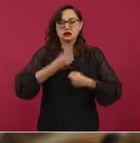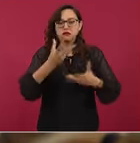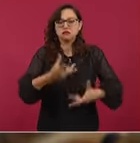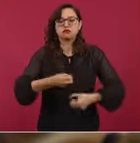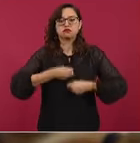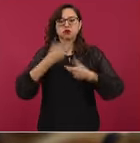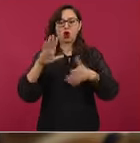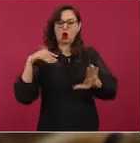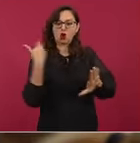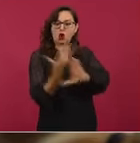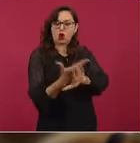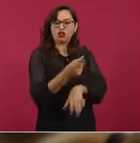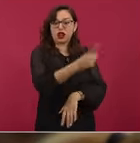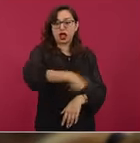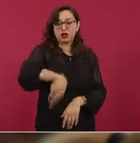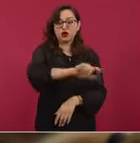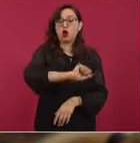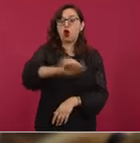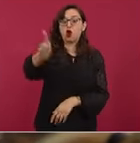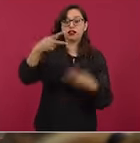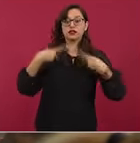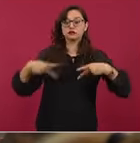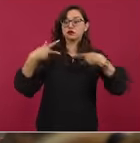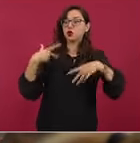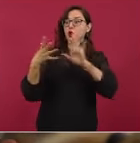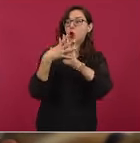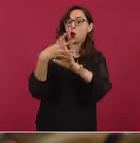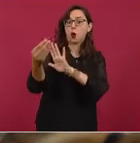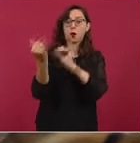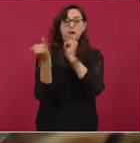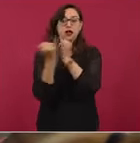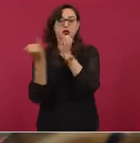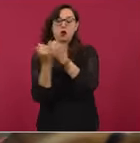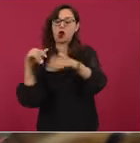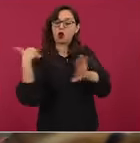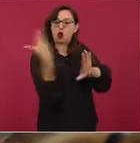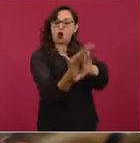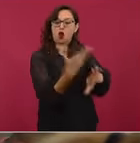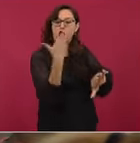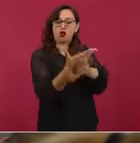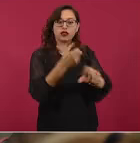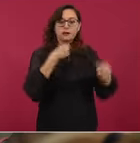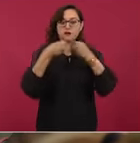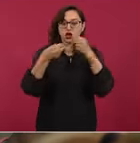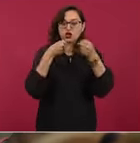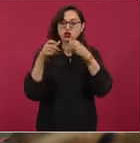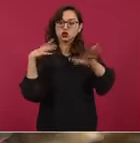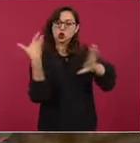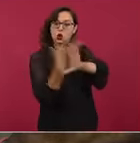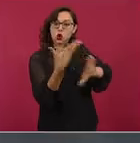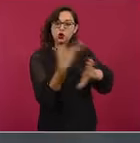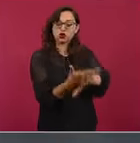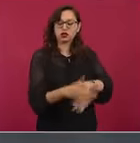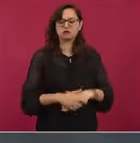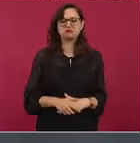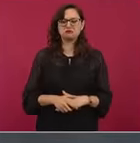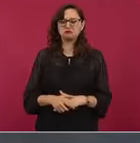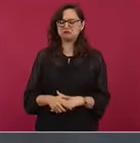ataques cibernéticos o en redes sociales y otro tipo de ataques contra los periodistas y medios de comunicación que aquí se mencionan?